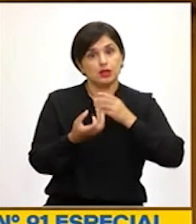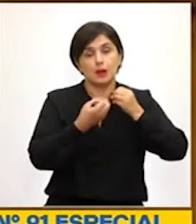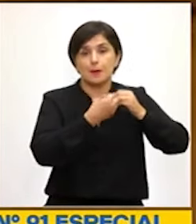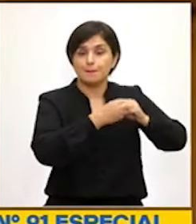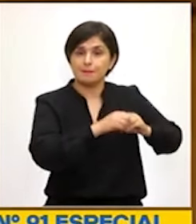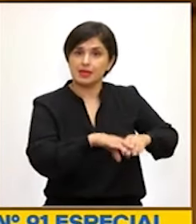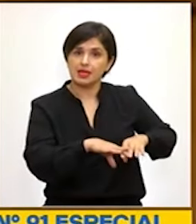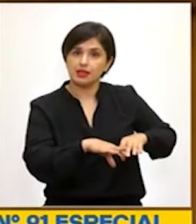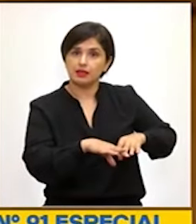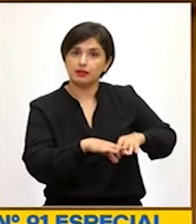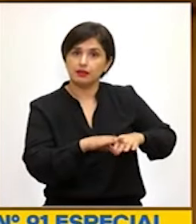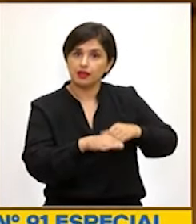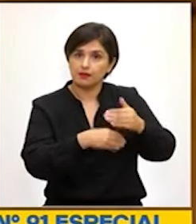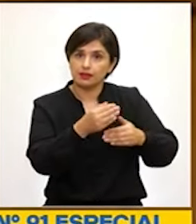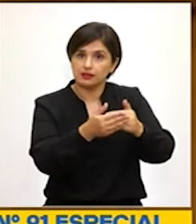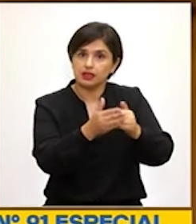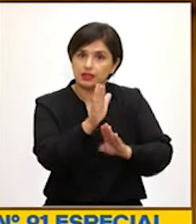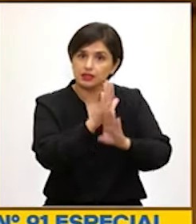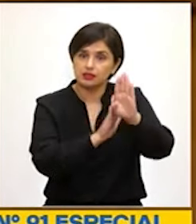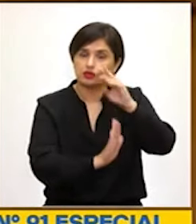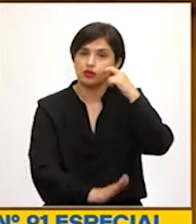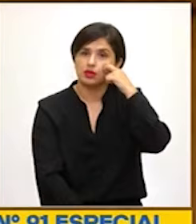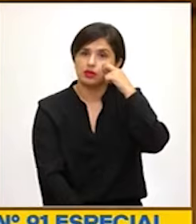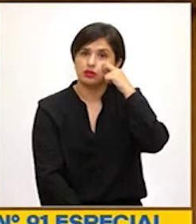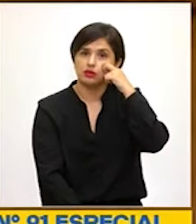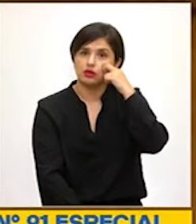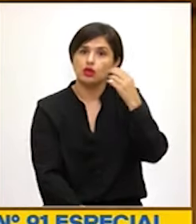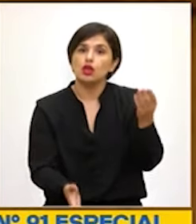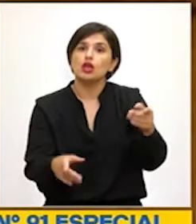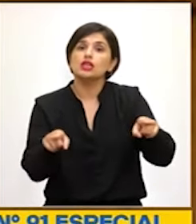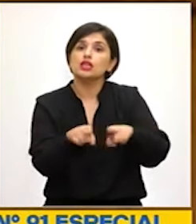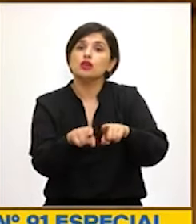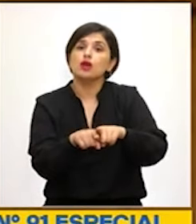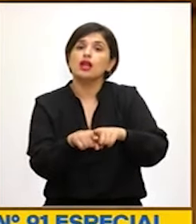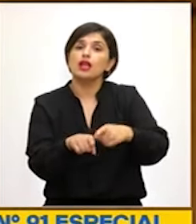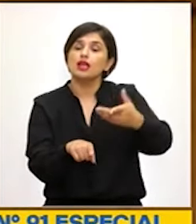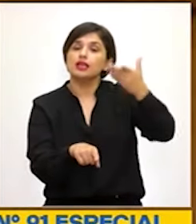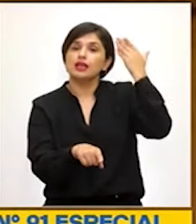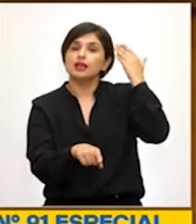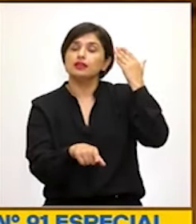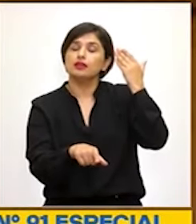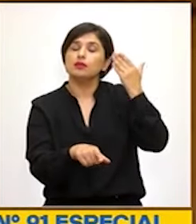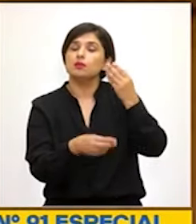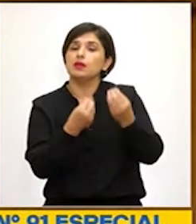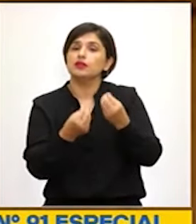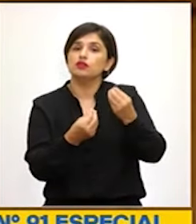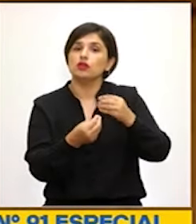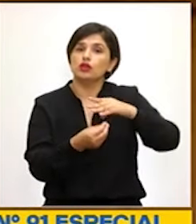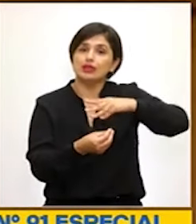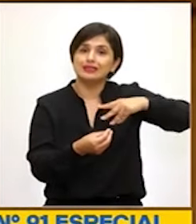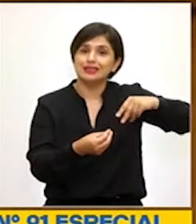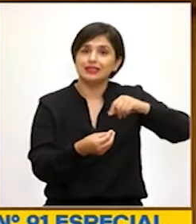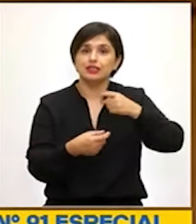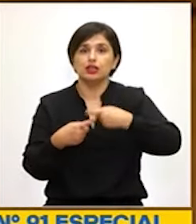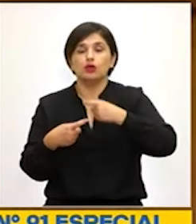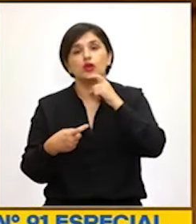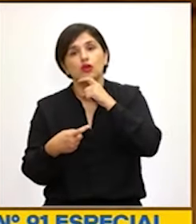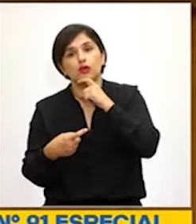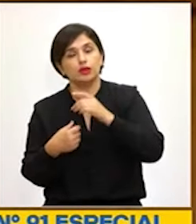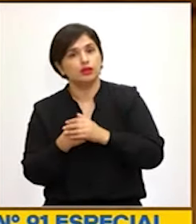posibilidad de dar un salto adelante en desarrollo humano como lo perdimos con el salistre como el cobre que no ha sustentado durante estos años pasará lo mismo con el